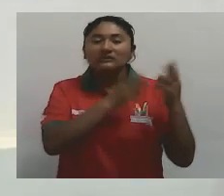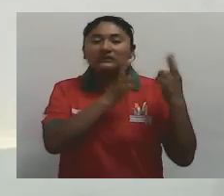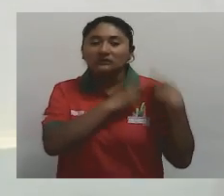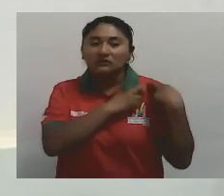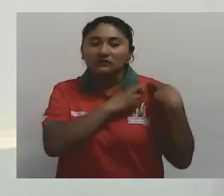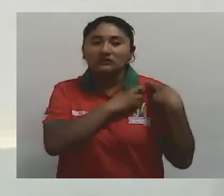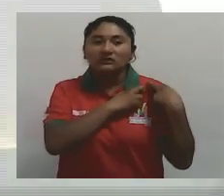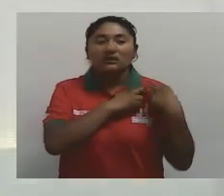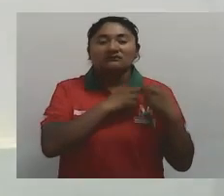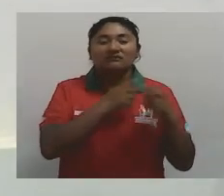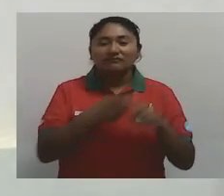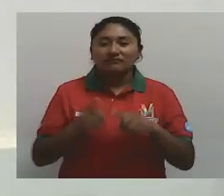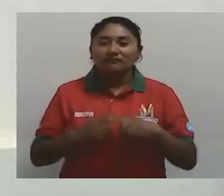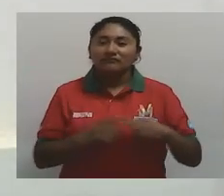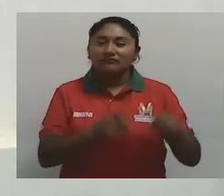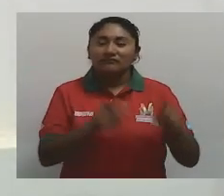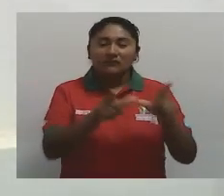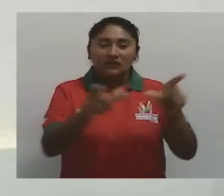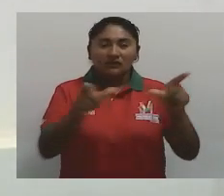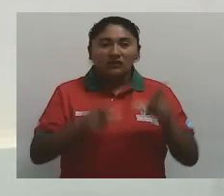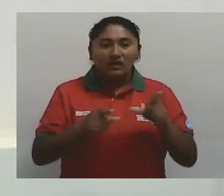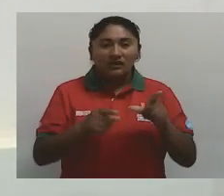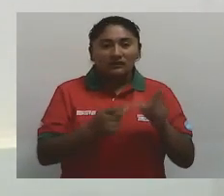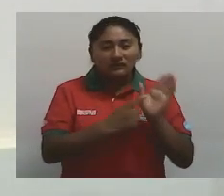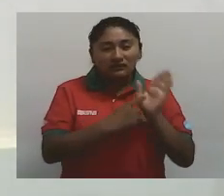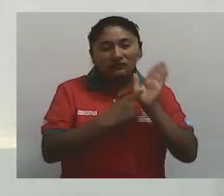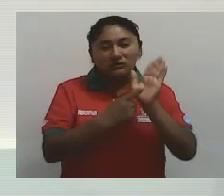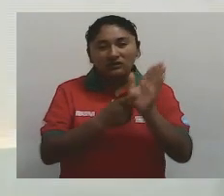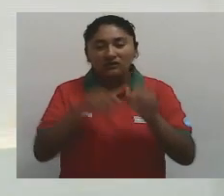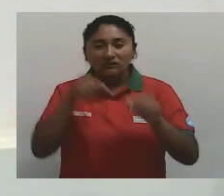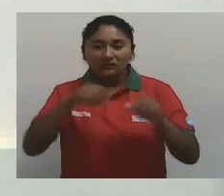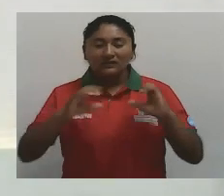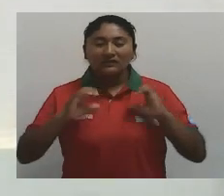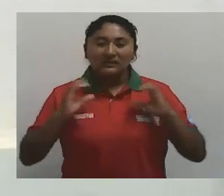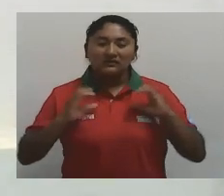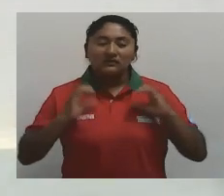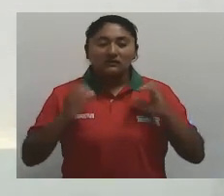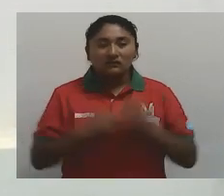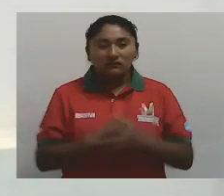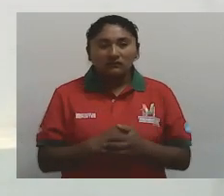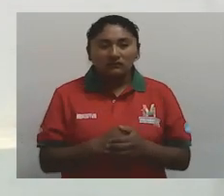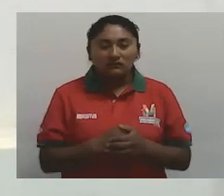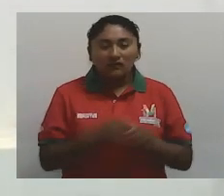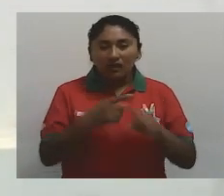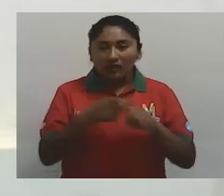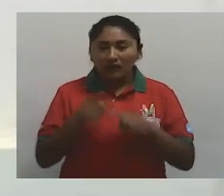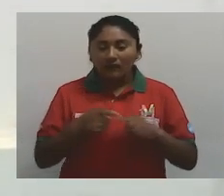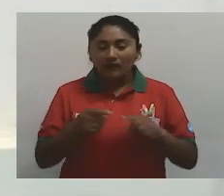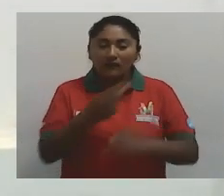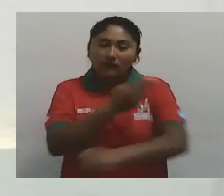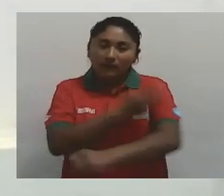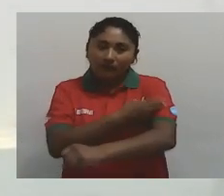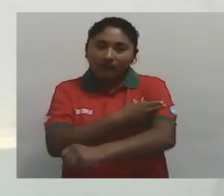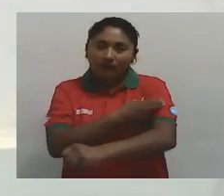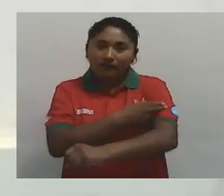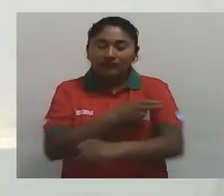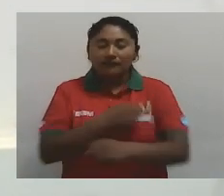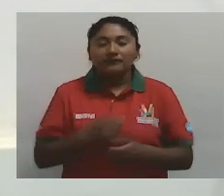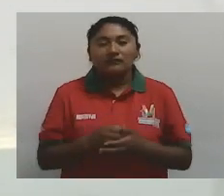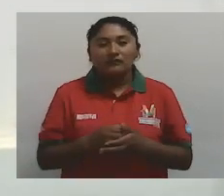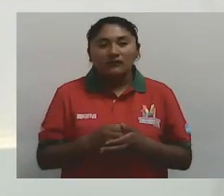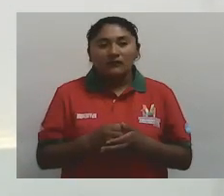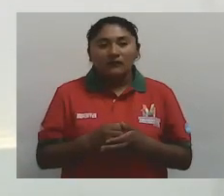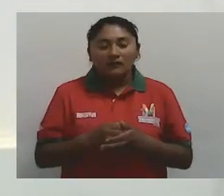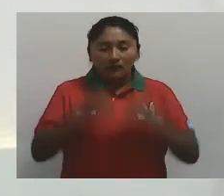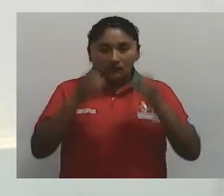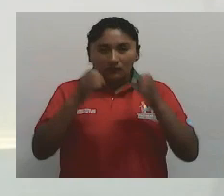nivel nacional, a las diferentes Escuela Superior de Formación de Maestros,